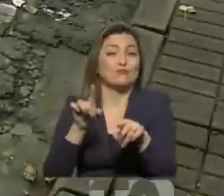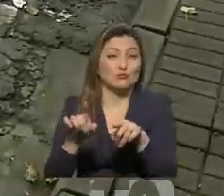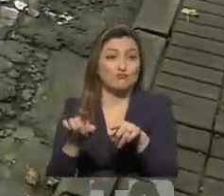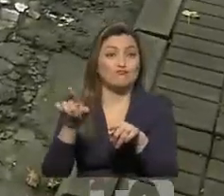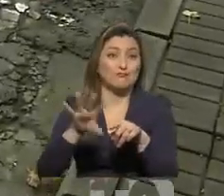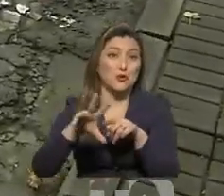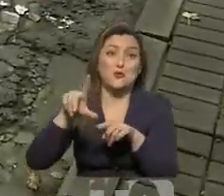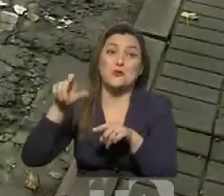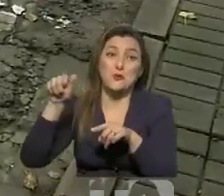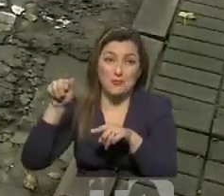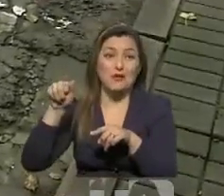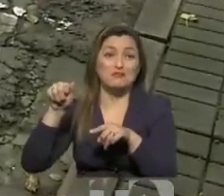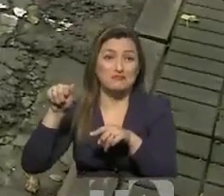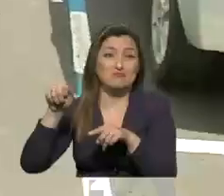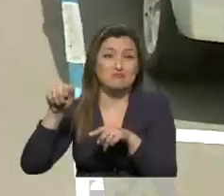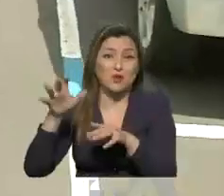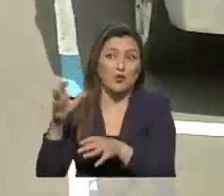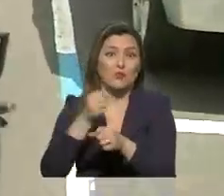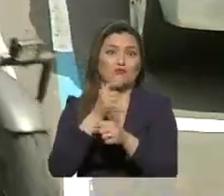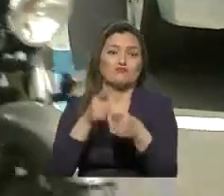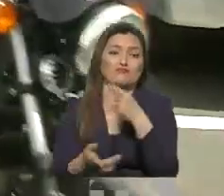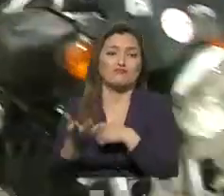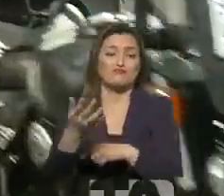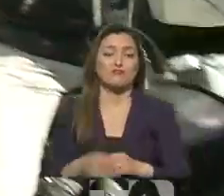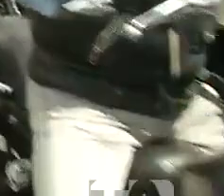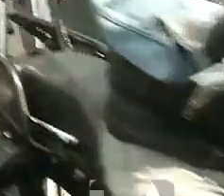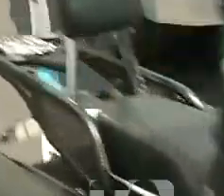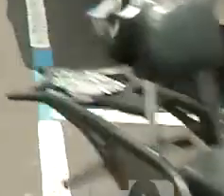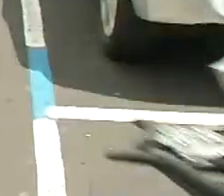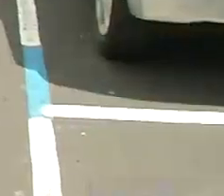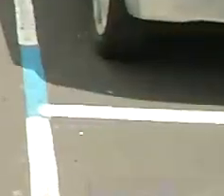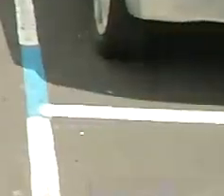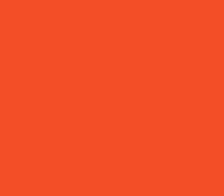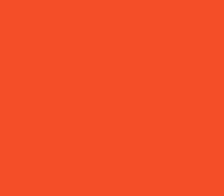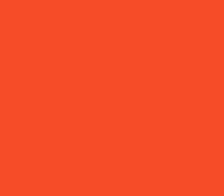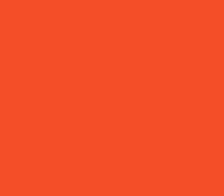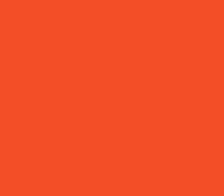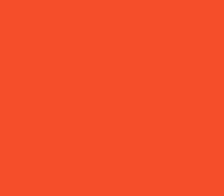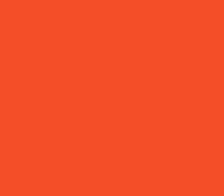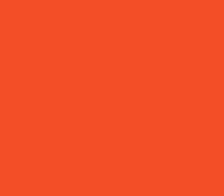son sustraídas sin que sean recuperadas. Helen Quiñones, 24 horas.